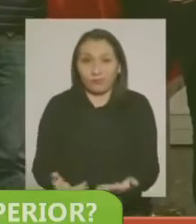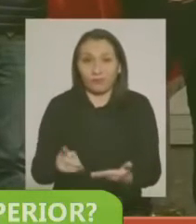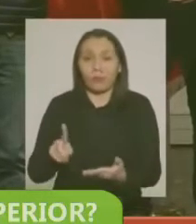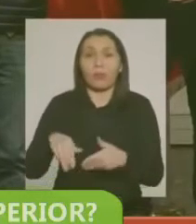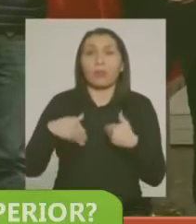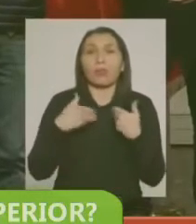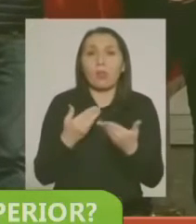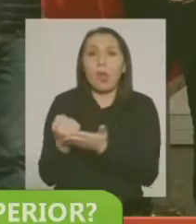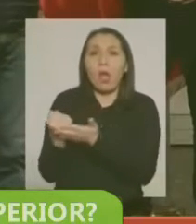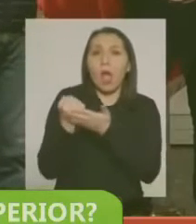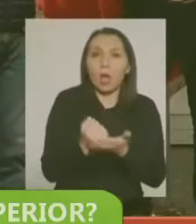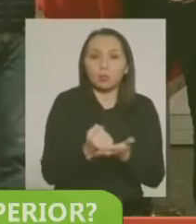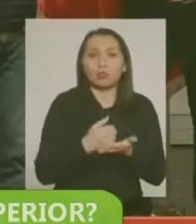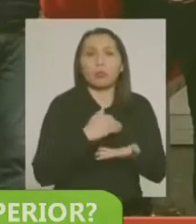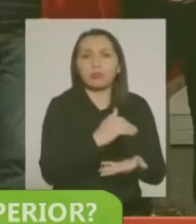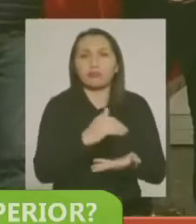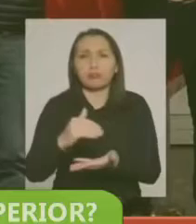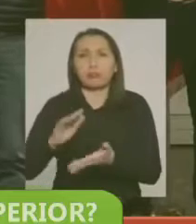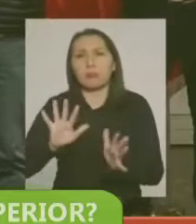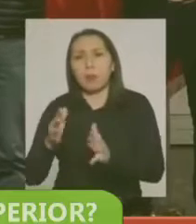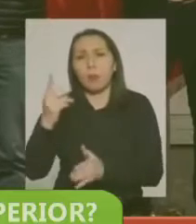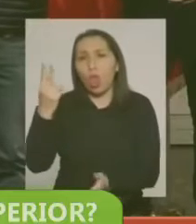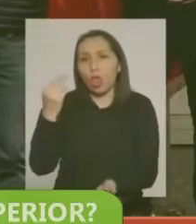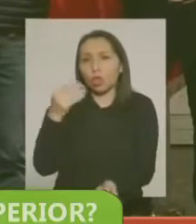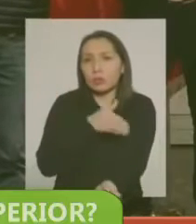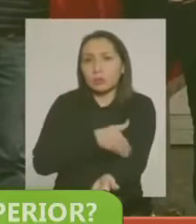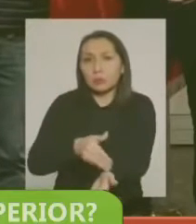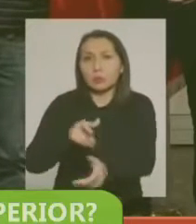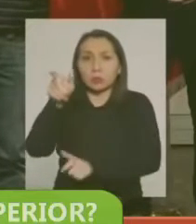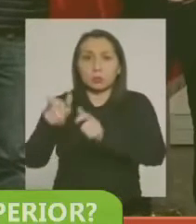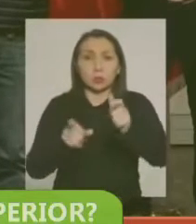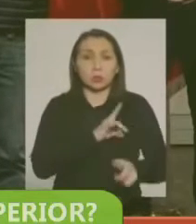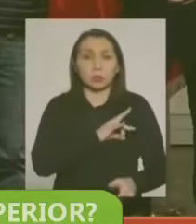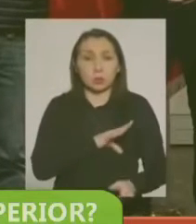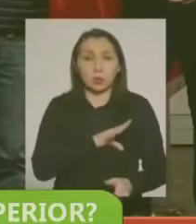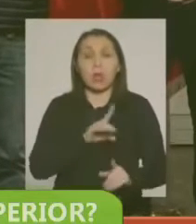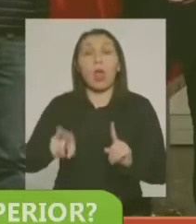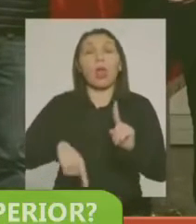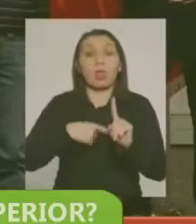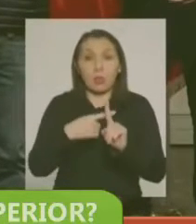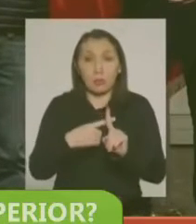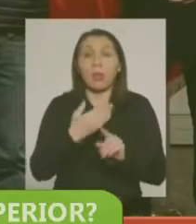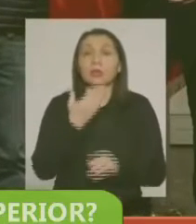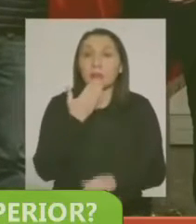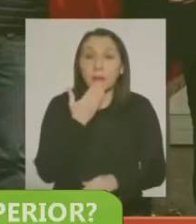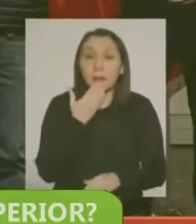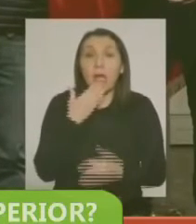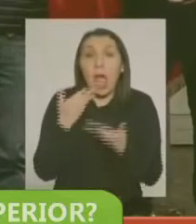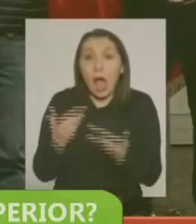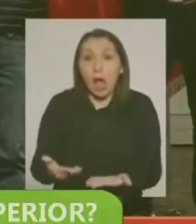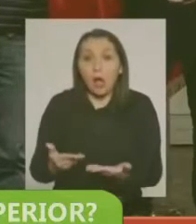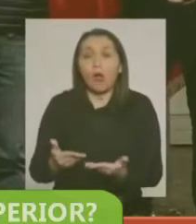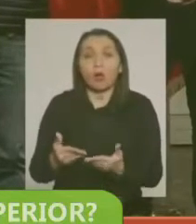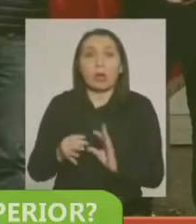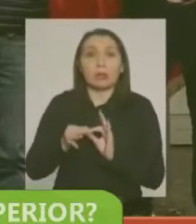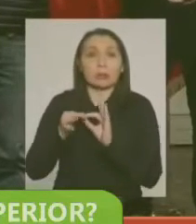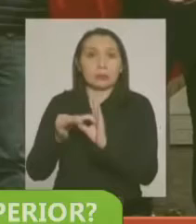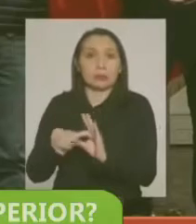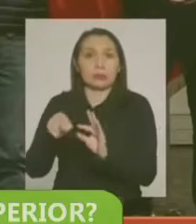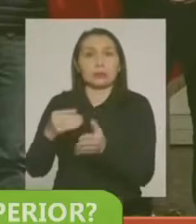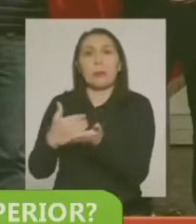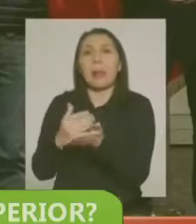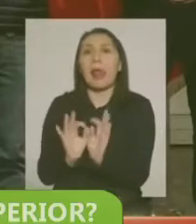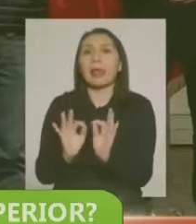ley que busca permitir un retiro de recursos de fondo de pensiones, creemos que es un proyecto que está haciendo una mirada muy a corto